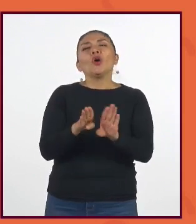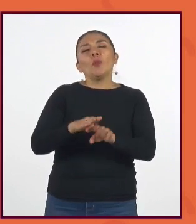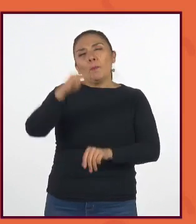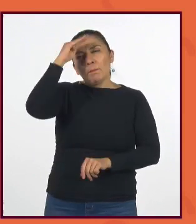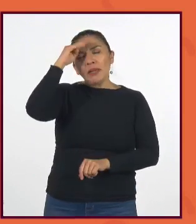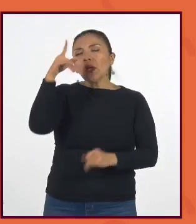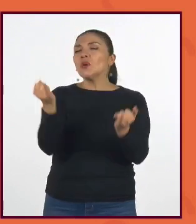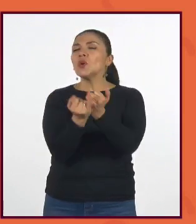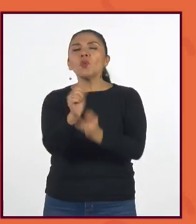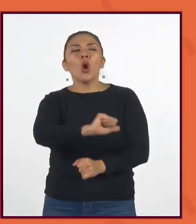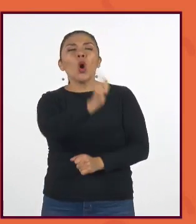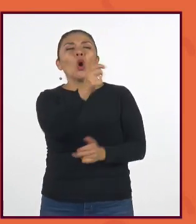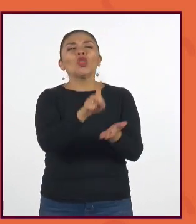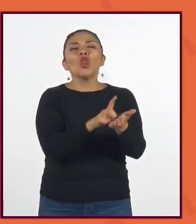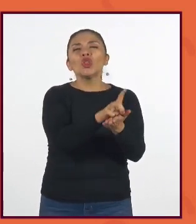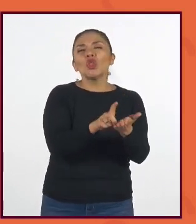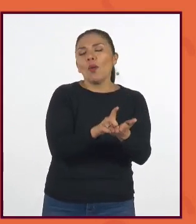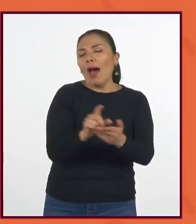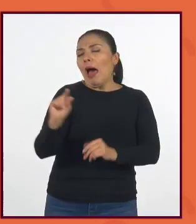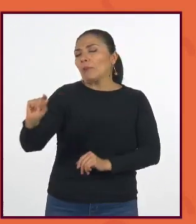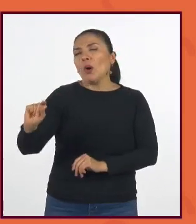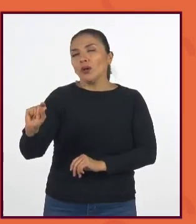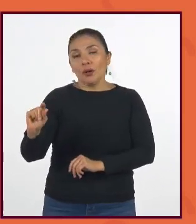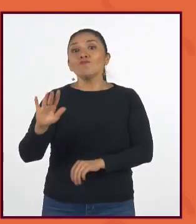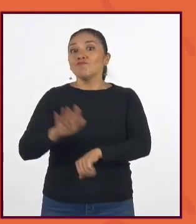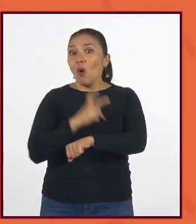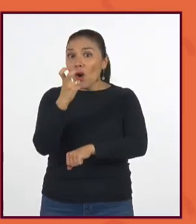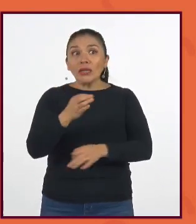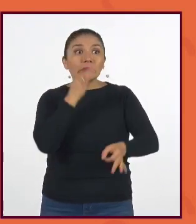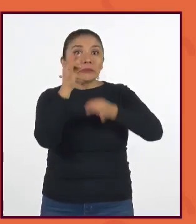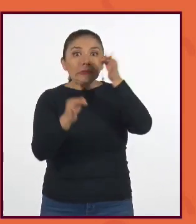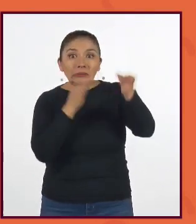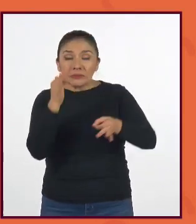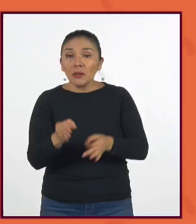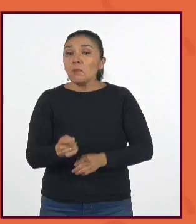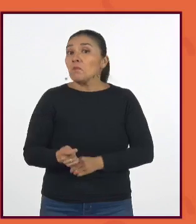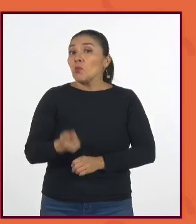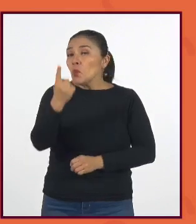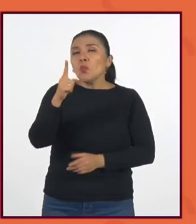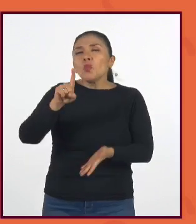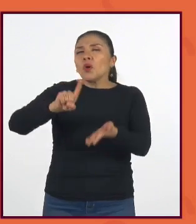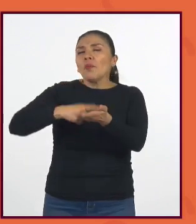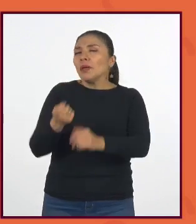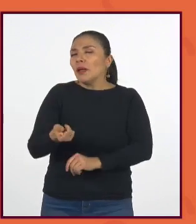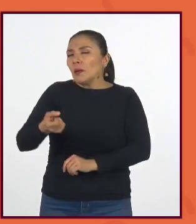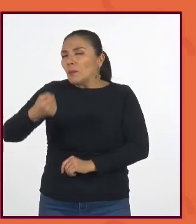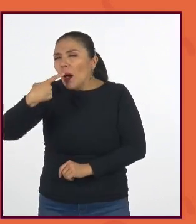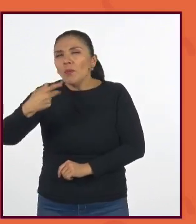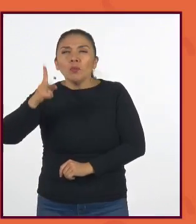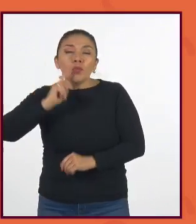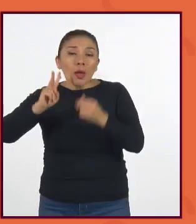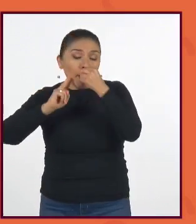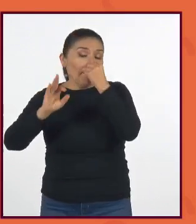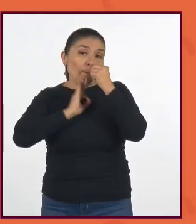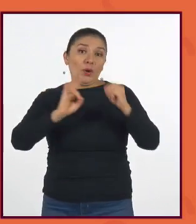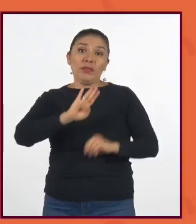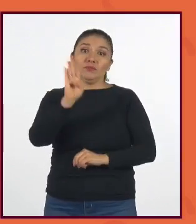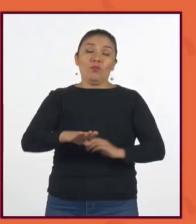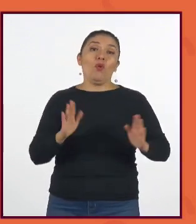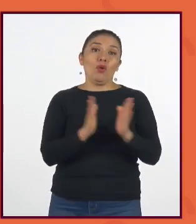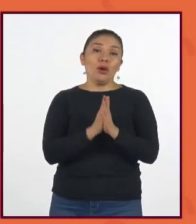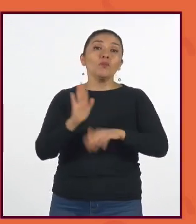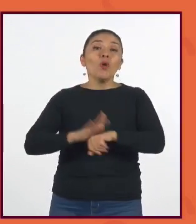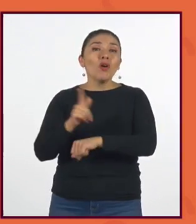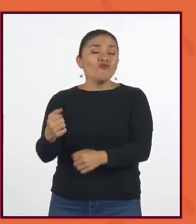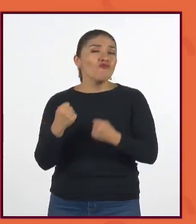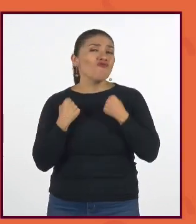no. Por eso el eslogan de la campaña, a la primera te mata. Claro. Porque sus efectos son 50